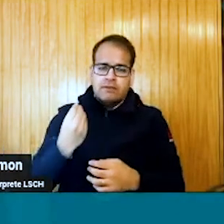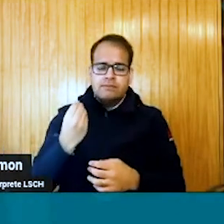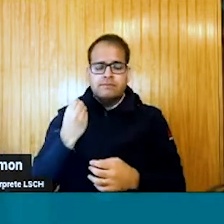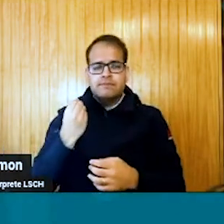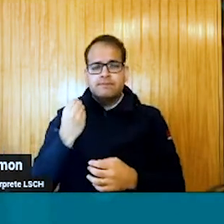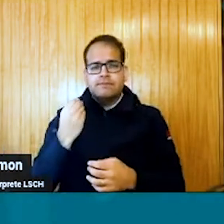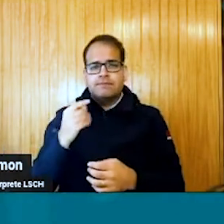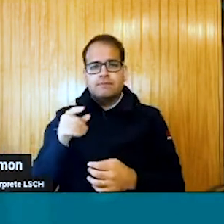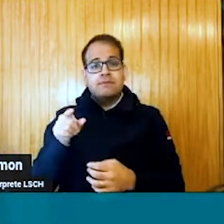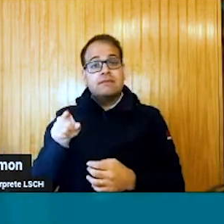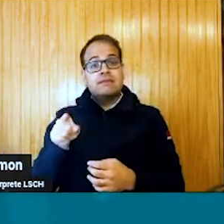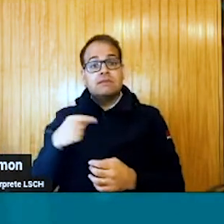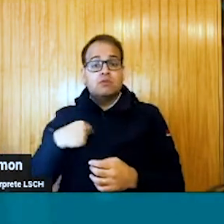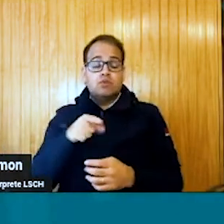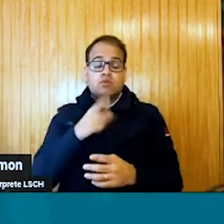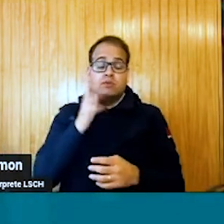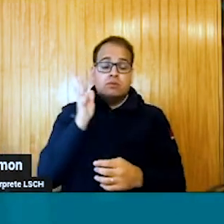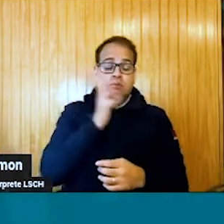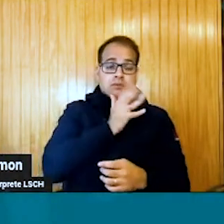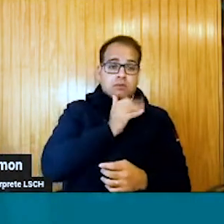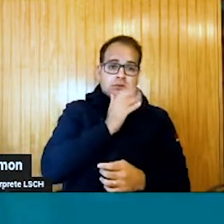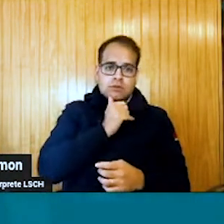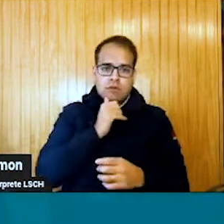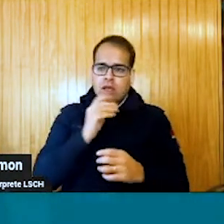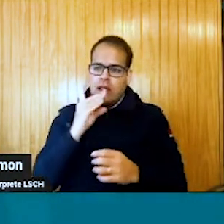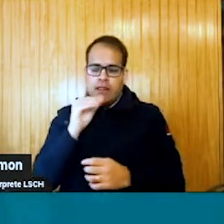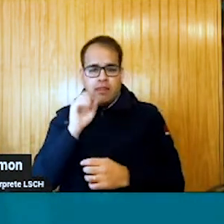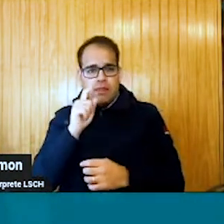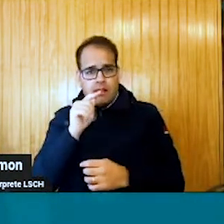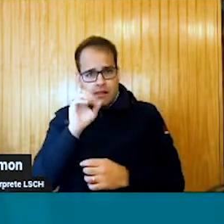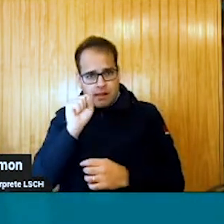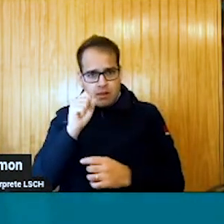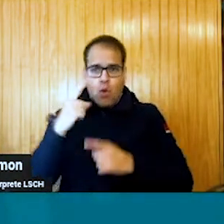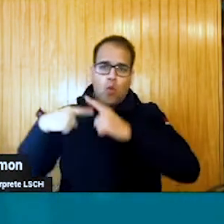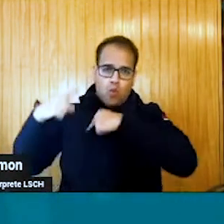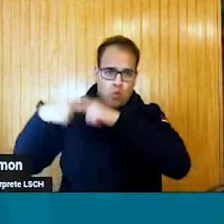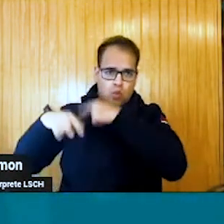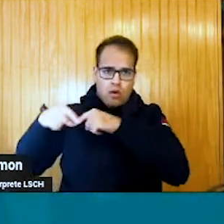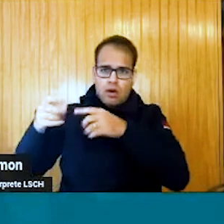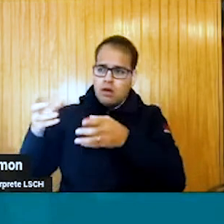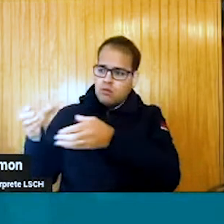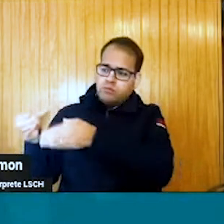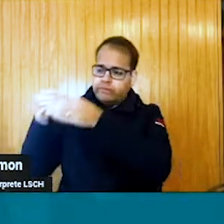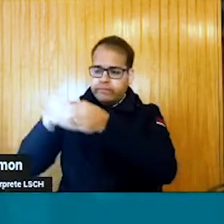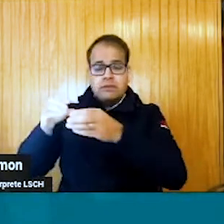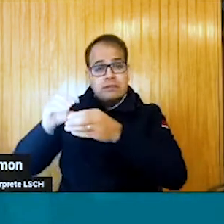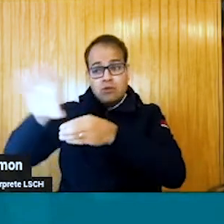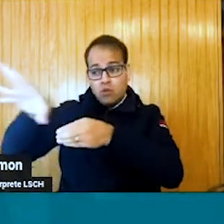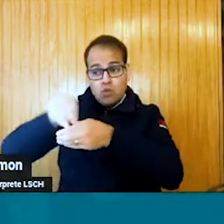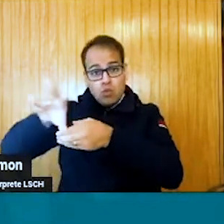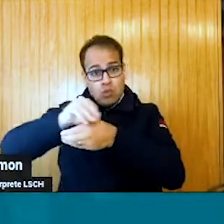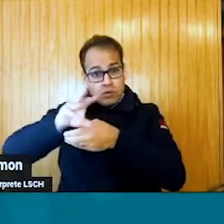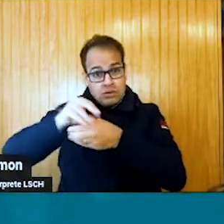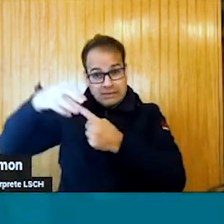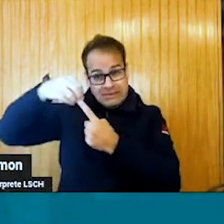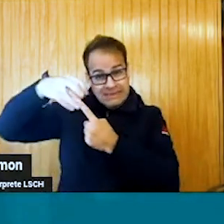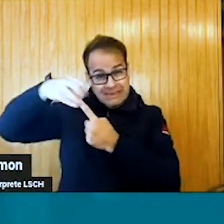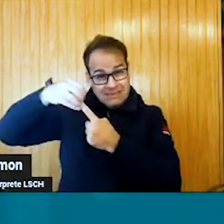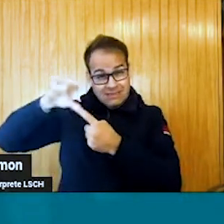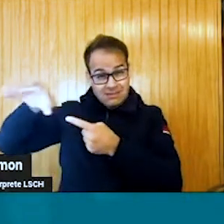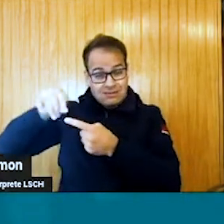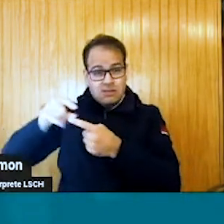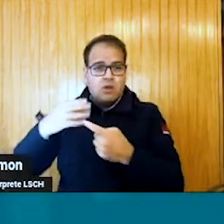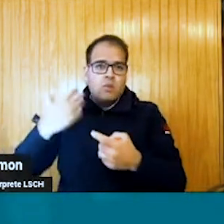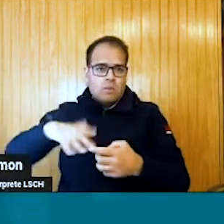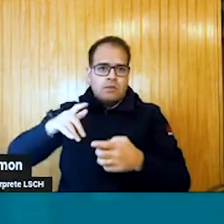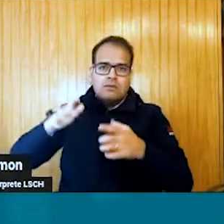con, si es que no tenemos la data, el historial por estaciones meteorológicas, es súper bueno contar con estudios